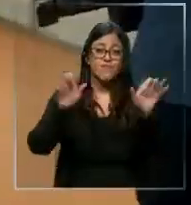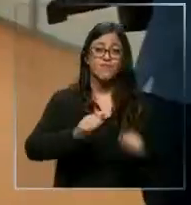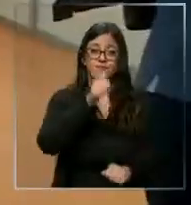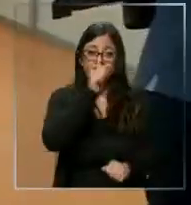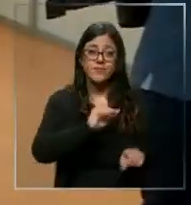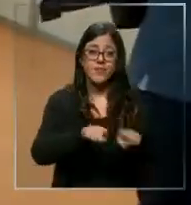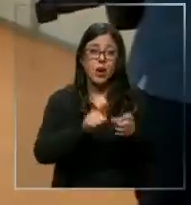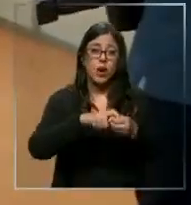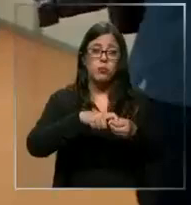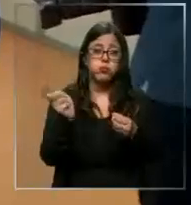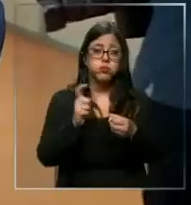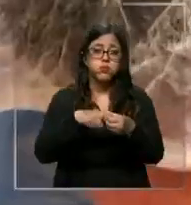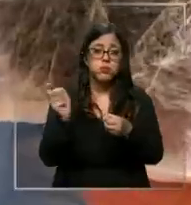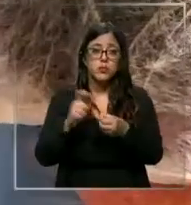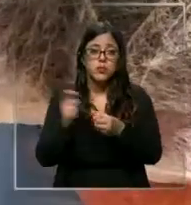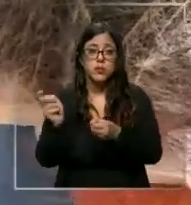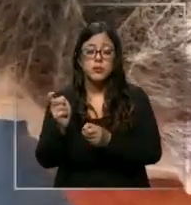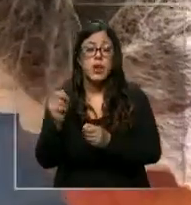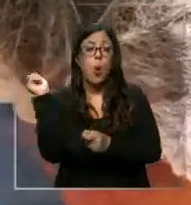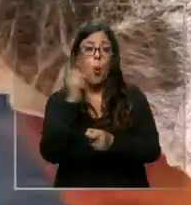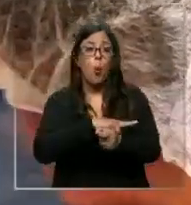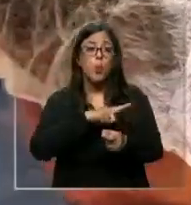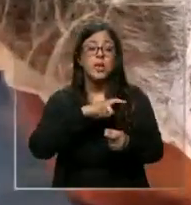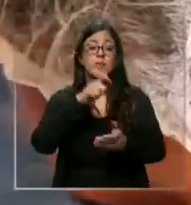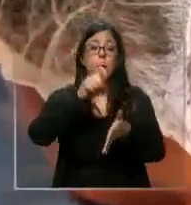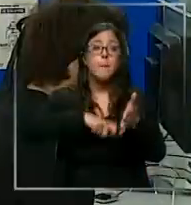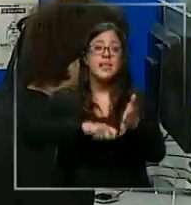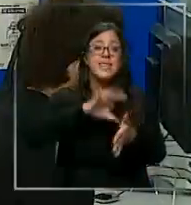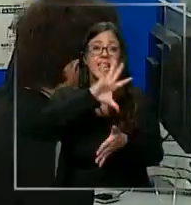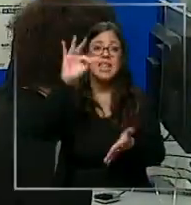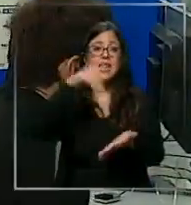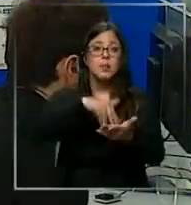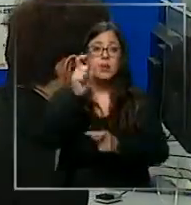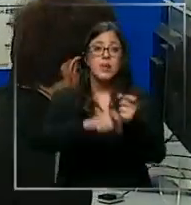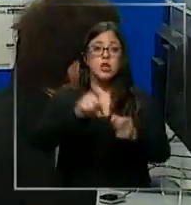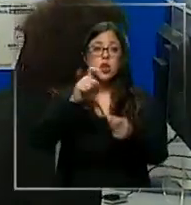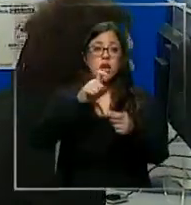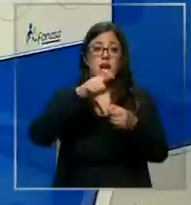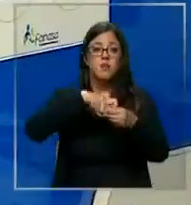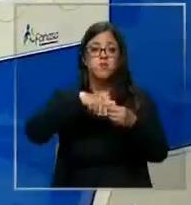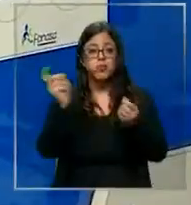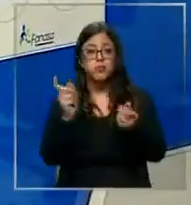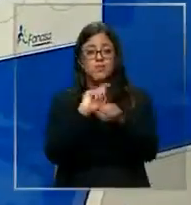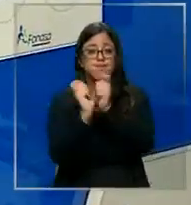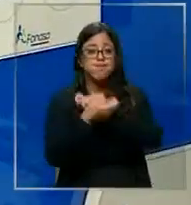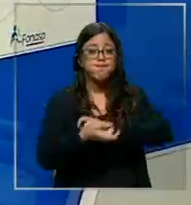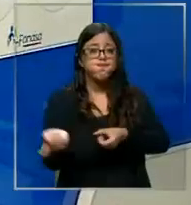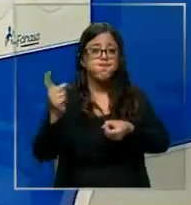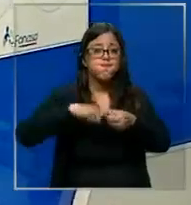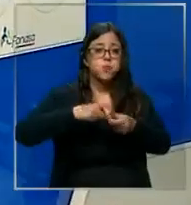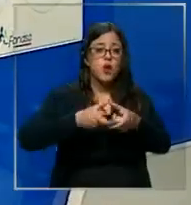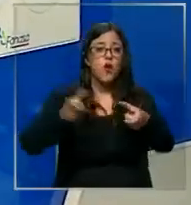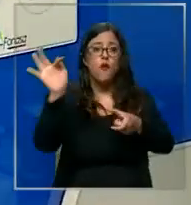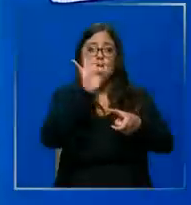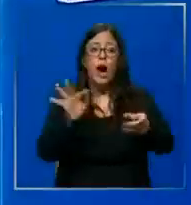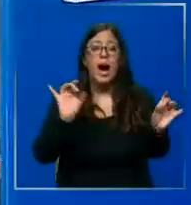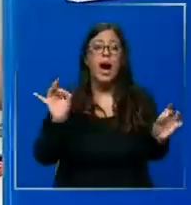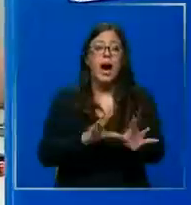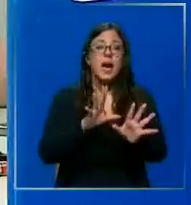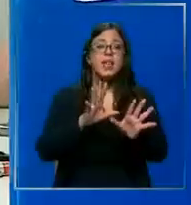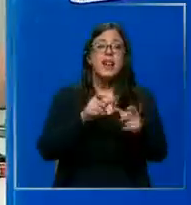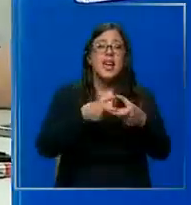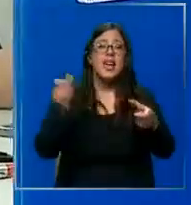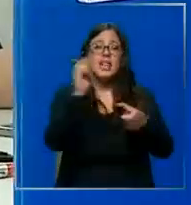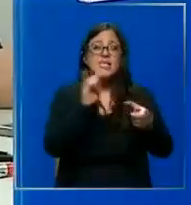día pierda afiliados en los últimos meses quinientas mil personas migraron a fonasa si las aseguradoras devolvieran cerca de